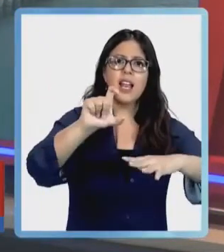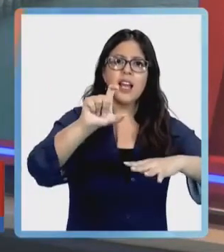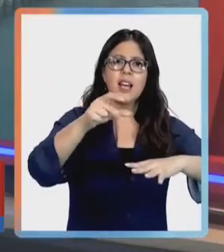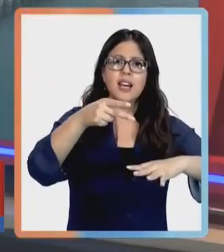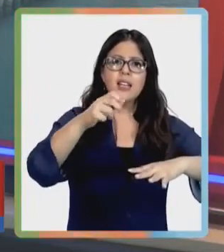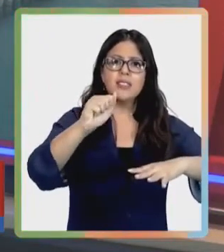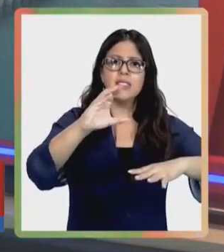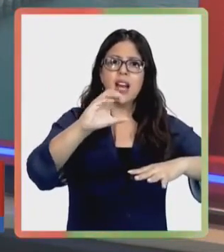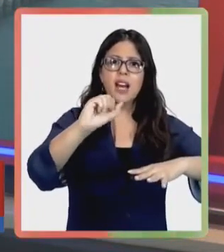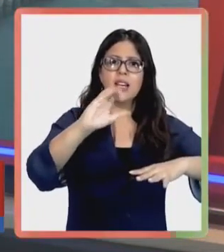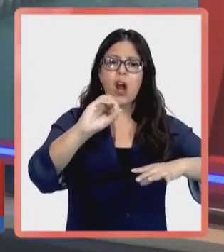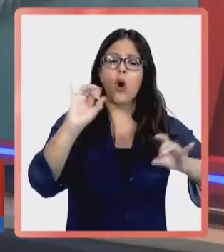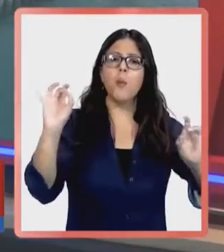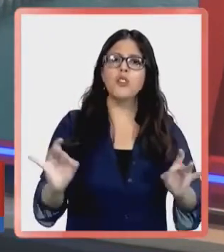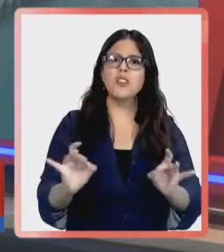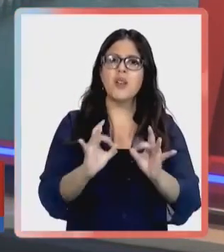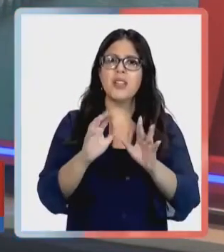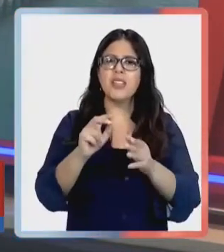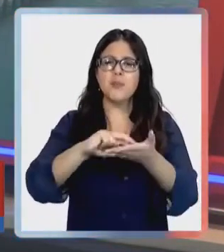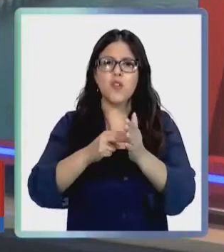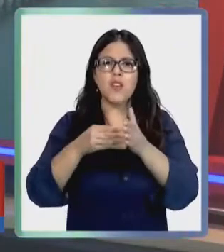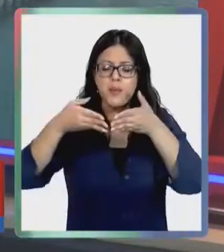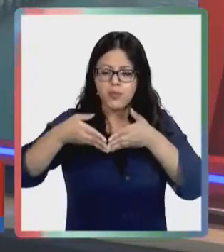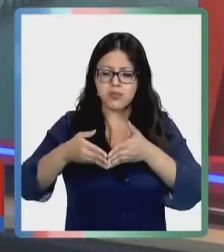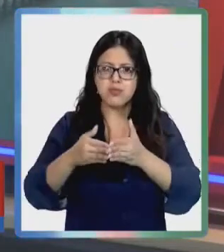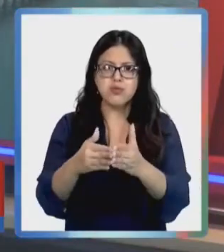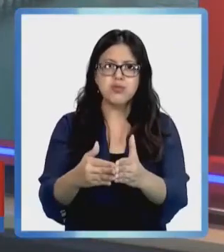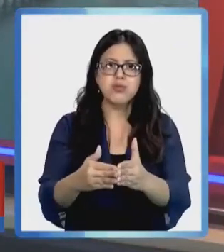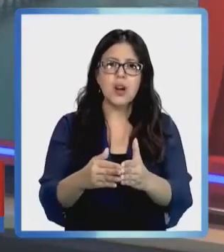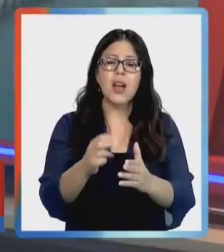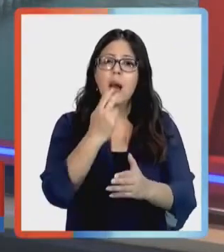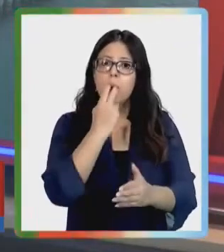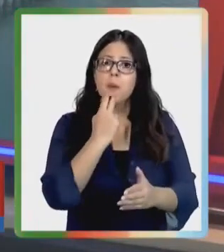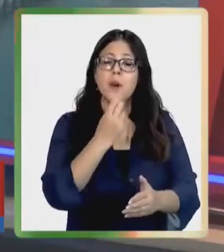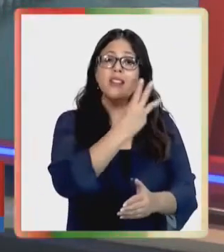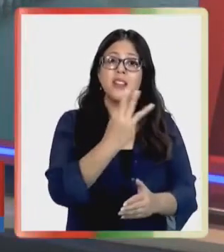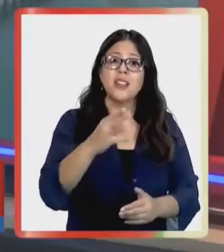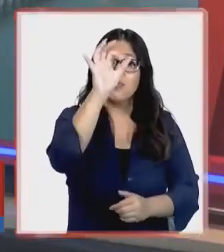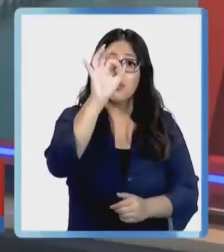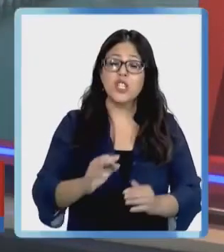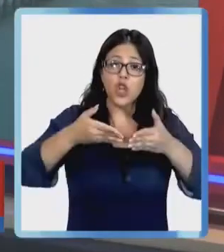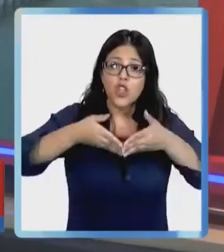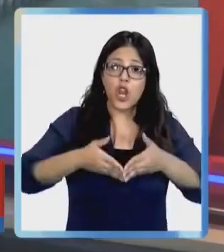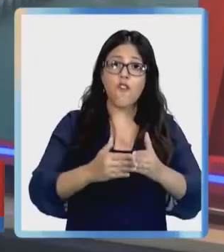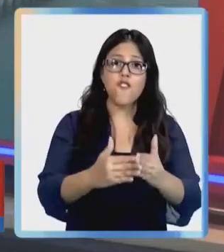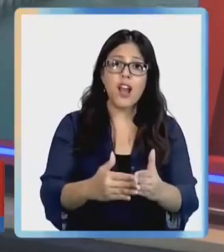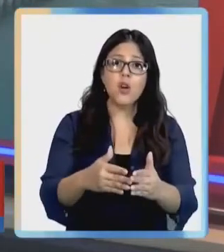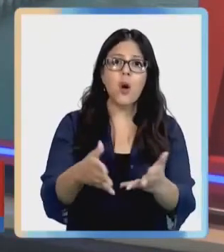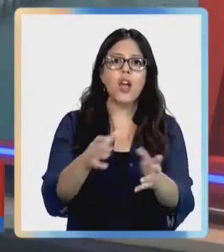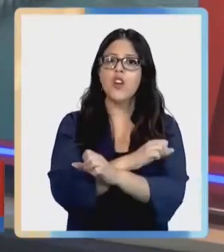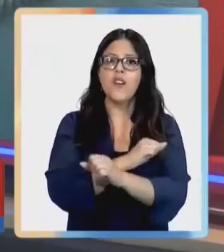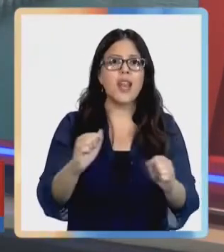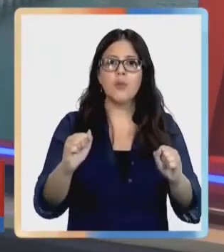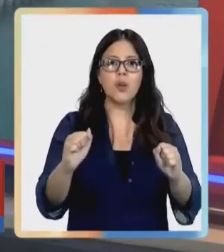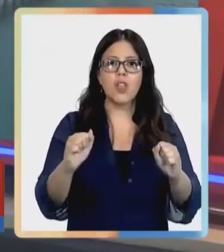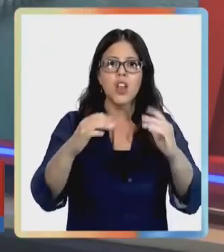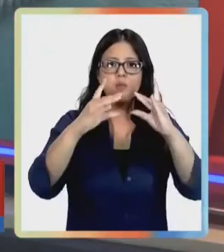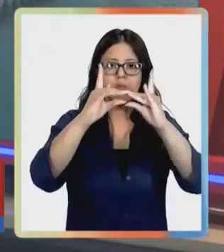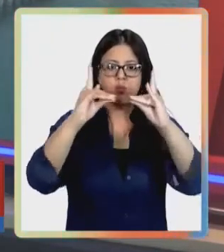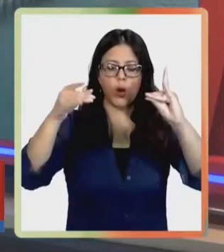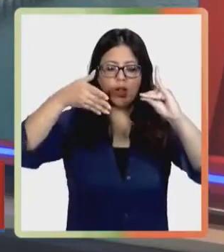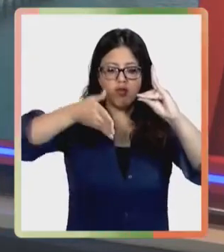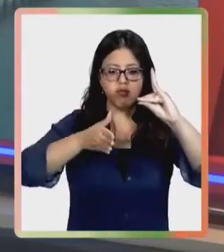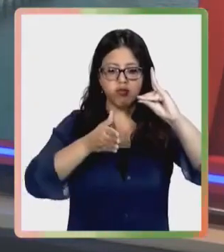del 33% de los barcos que llegan a la zona no podrían cruzar por el puente y además esto podría perjudicar el gran puerto que se pretende